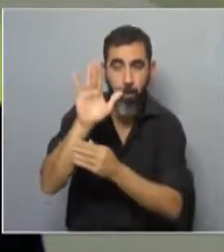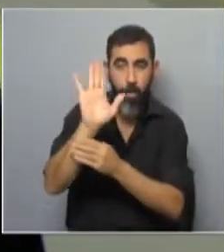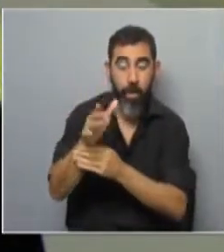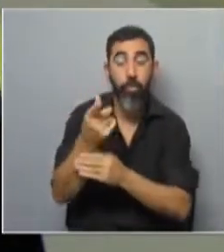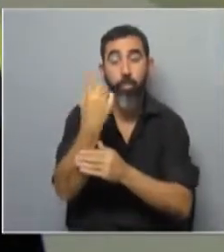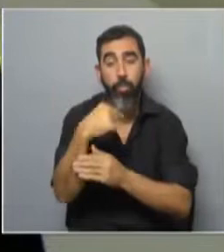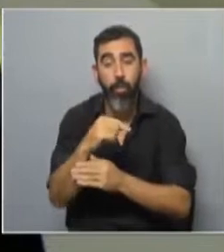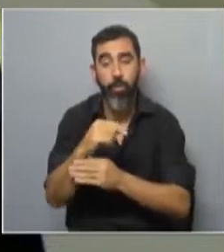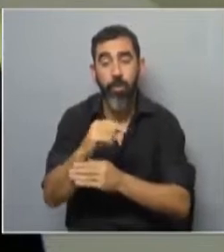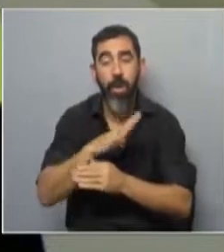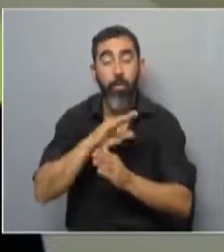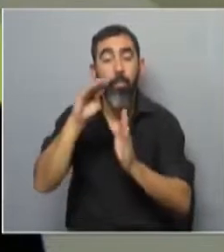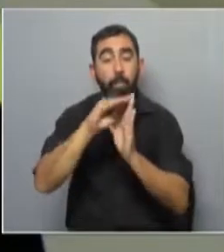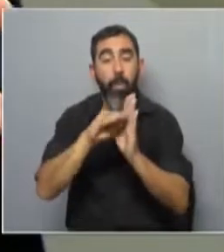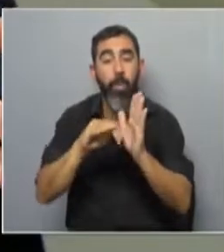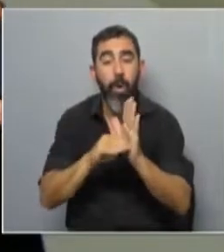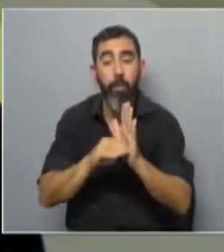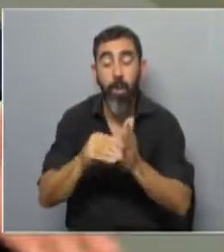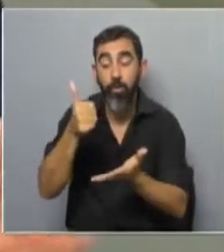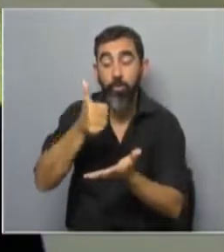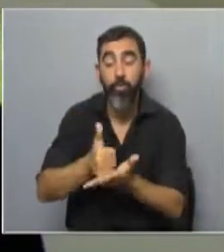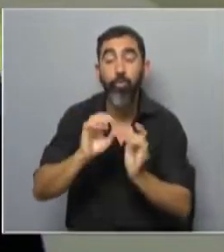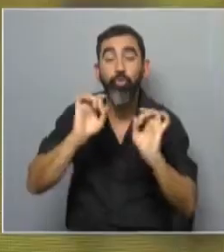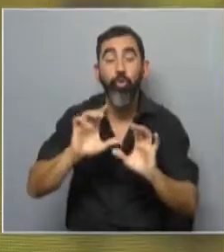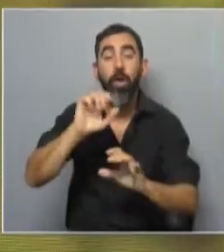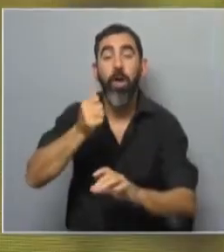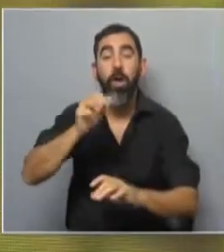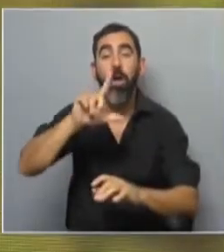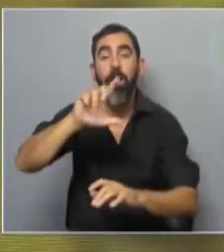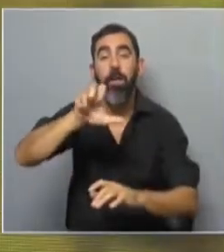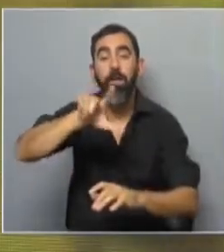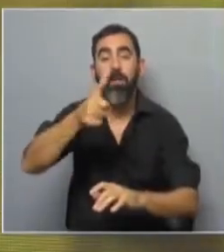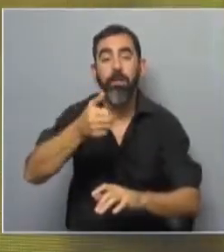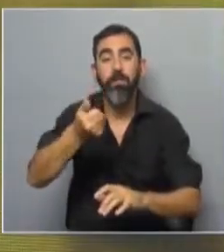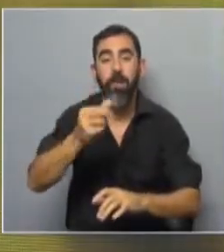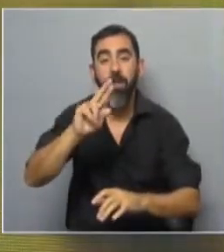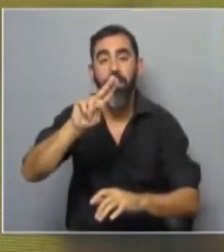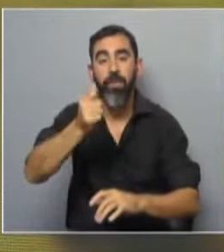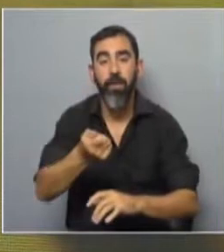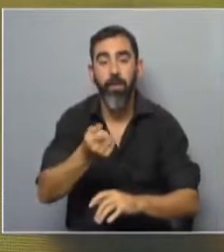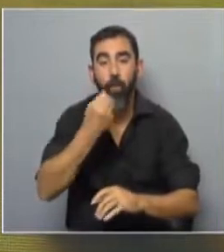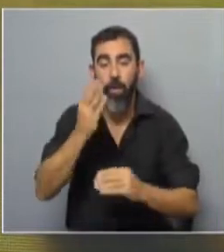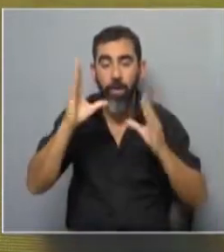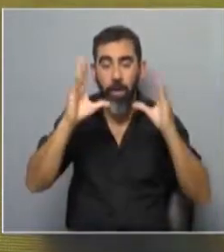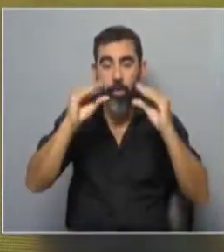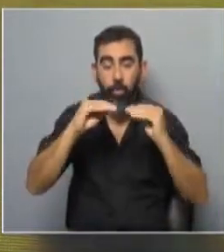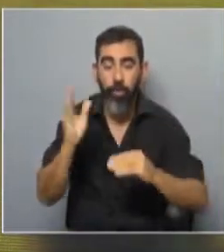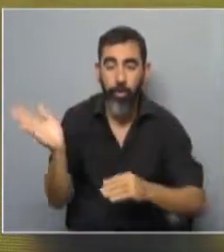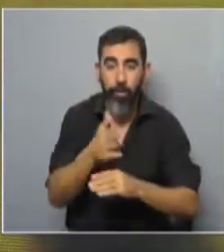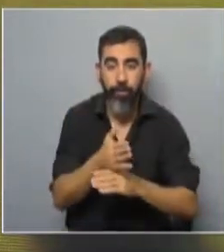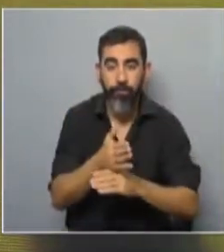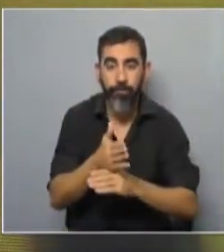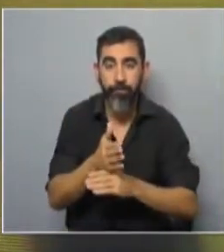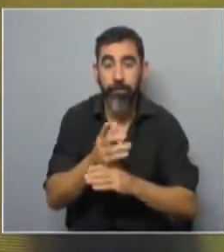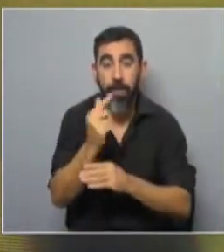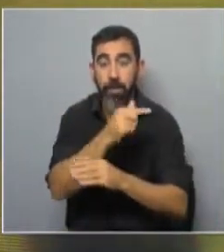eso tenemos un programa que cuenta en estudio solo con Alexandra Perrone. Alexandra, bienvenida. ¿Cómo estás? Hola, buenas noches para todos. Sí. Y bueno, ya